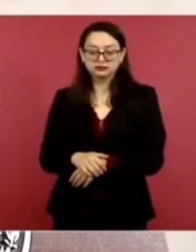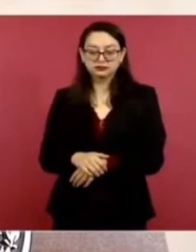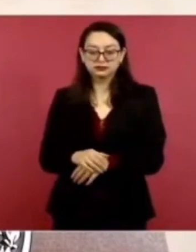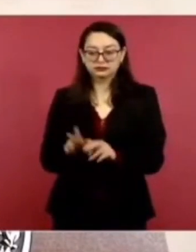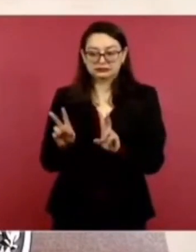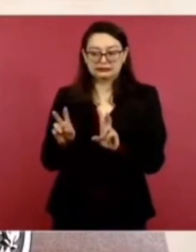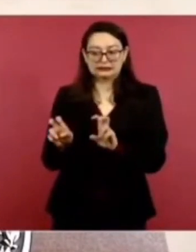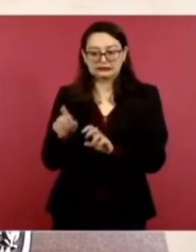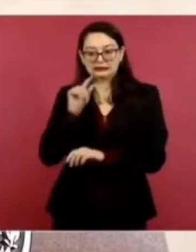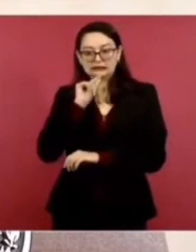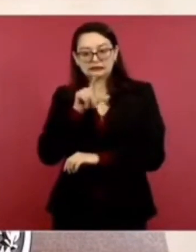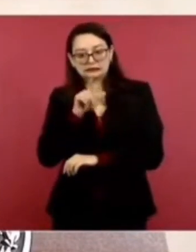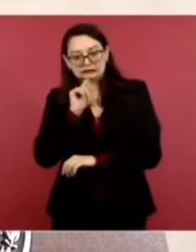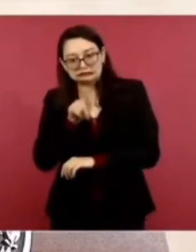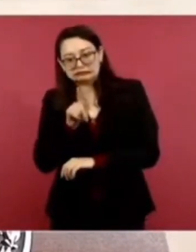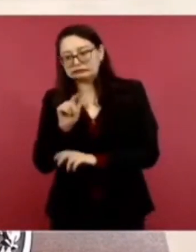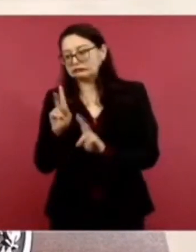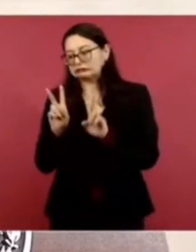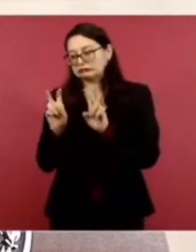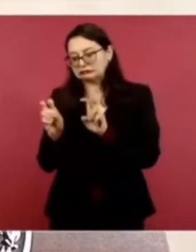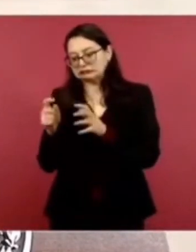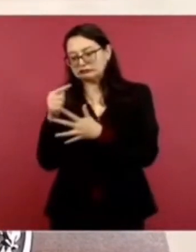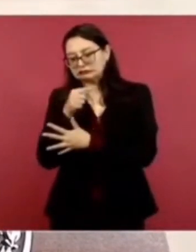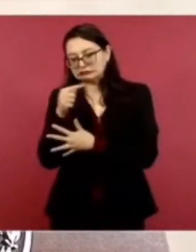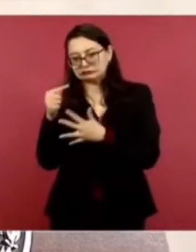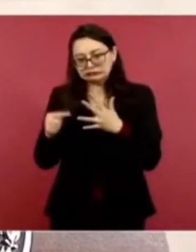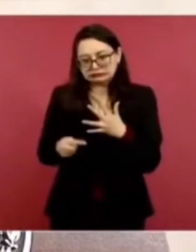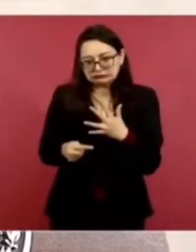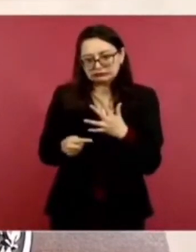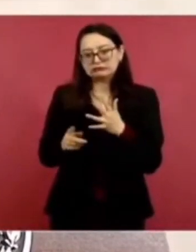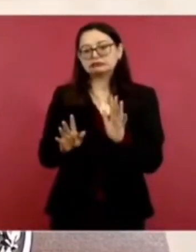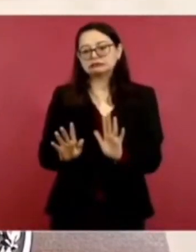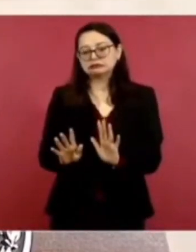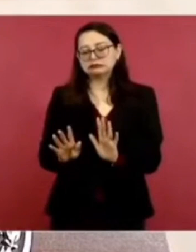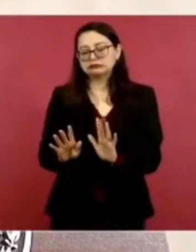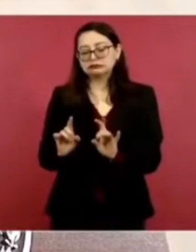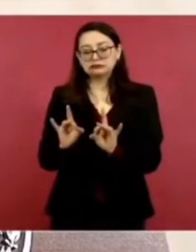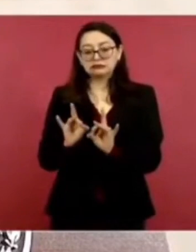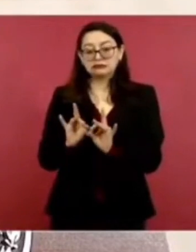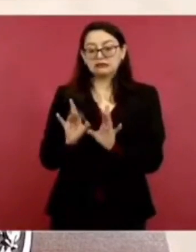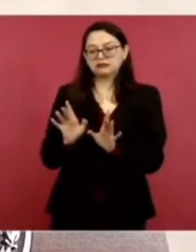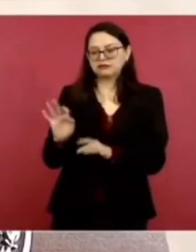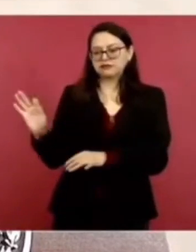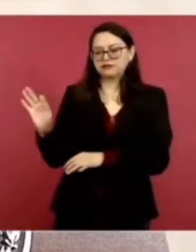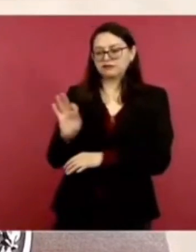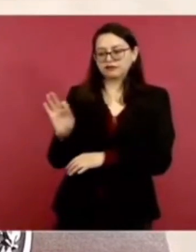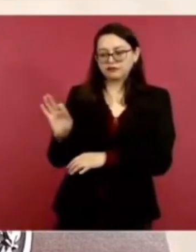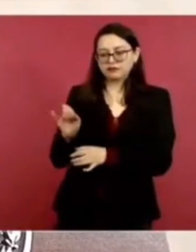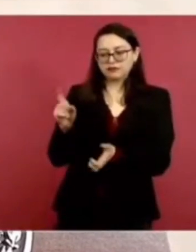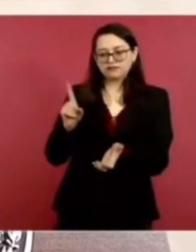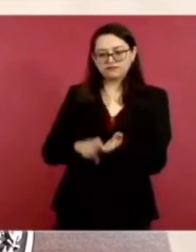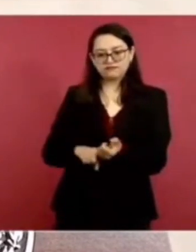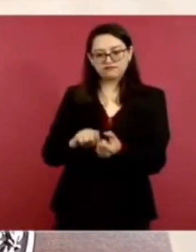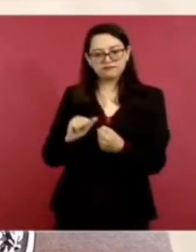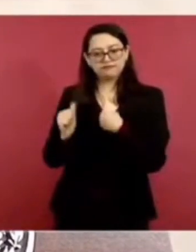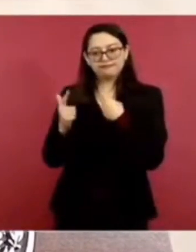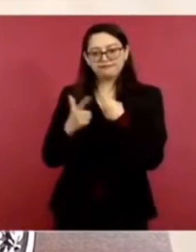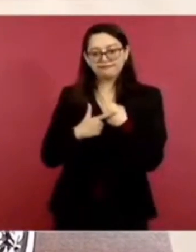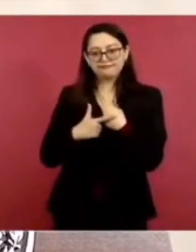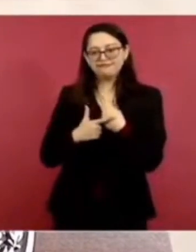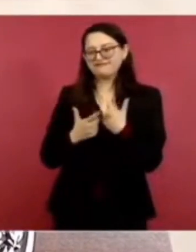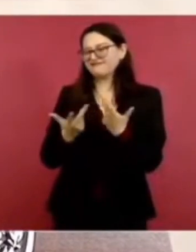algún caso en donde puedan haber indicios